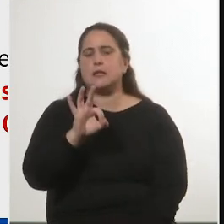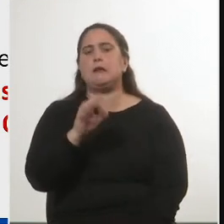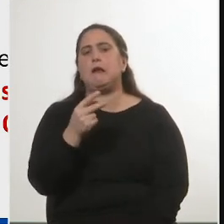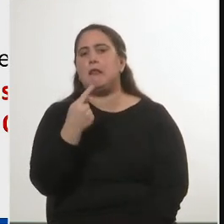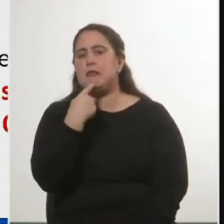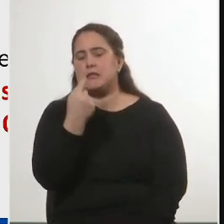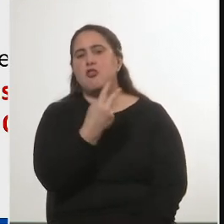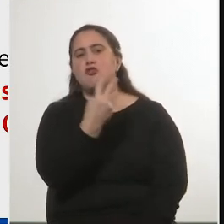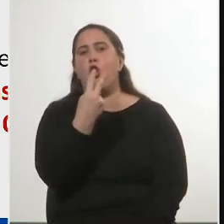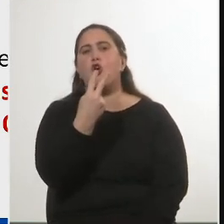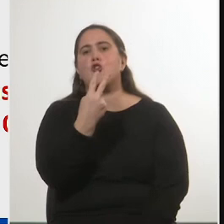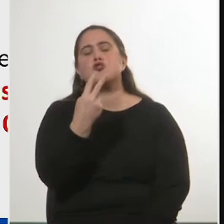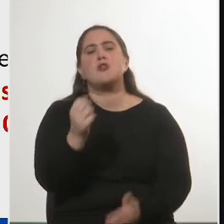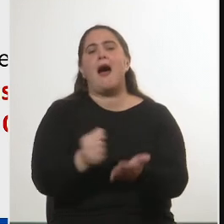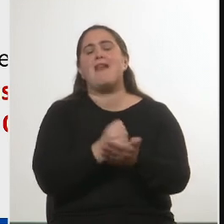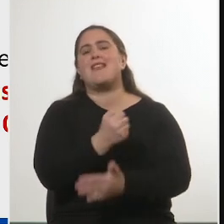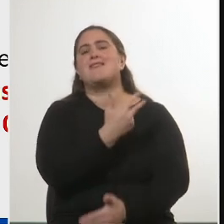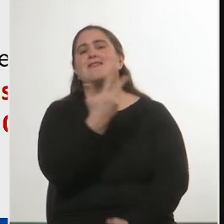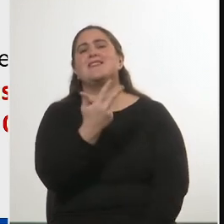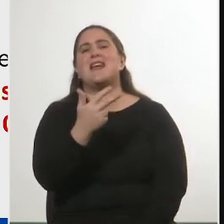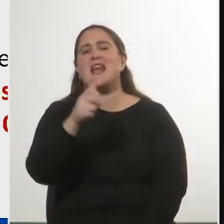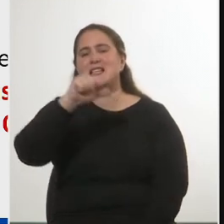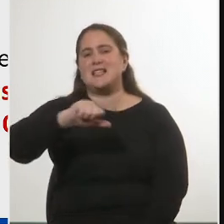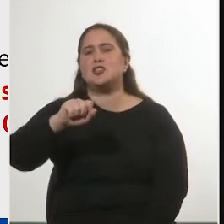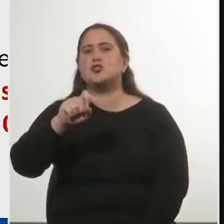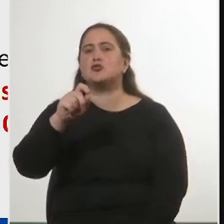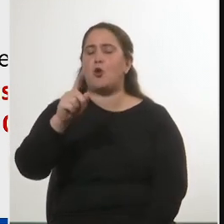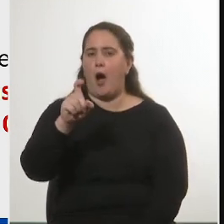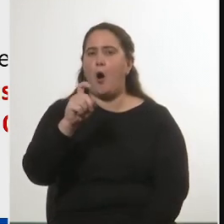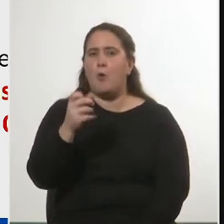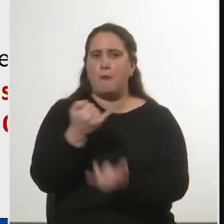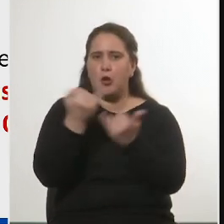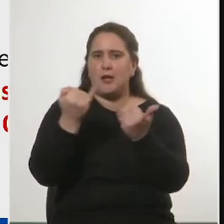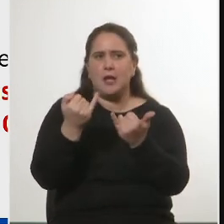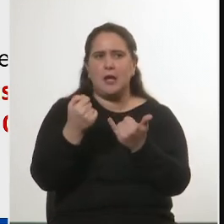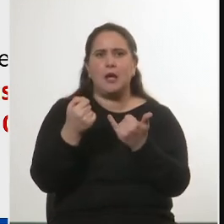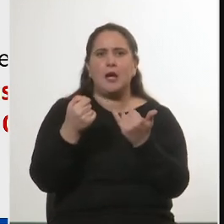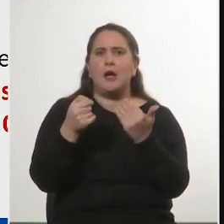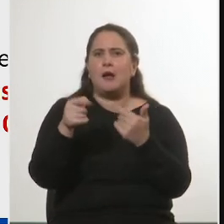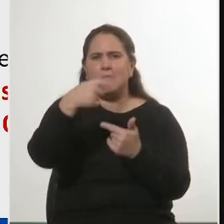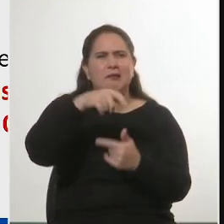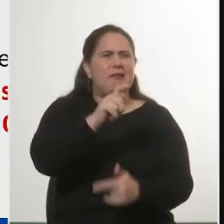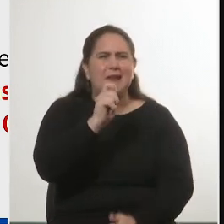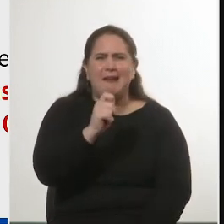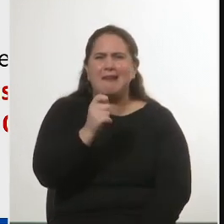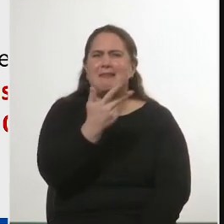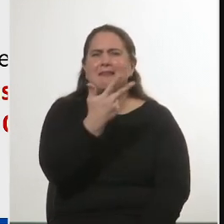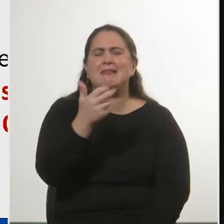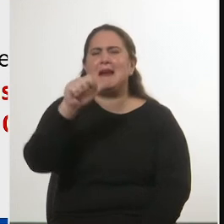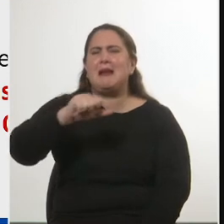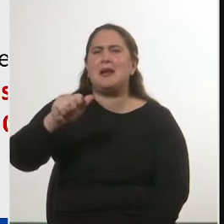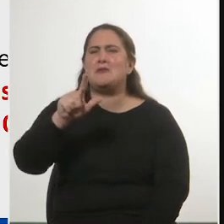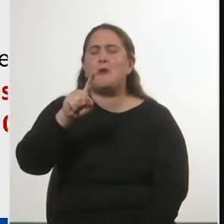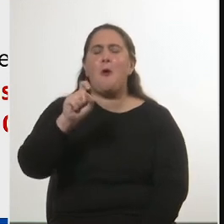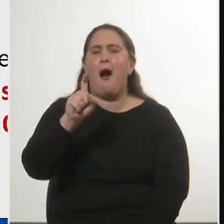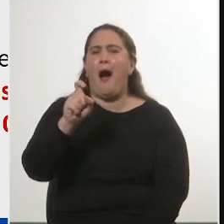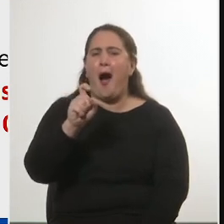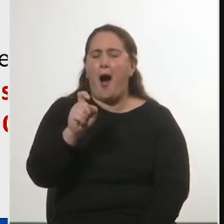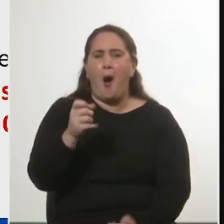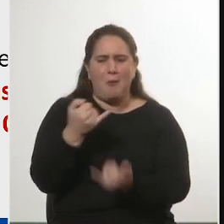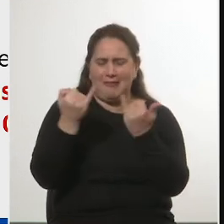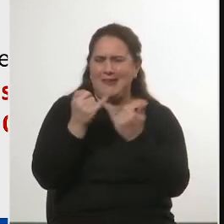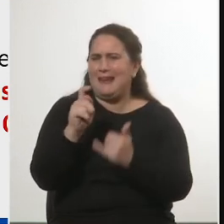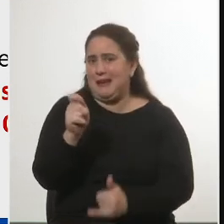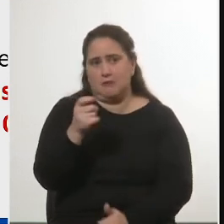es de consumir 2 a 3 litros días de agua, yo pregunto acá quién consume 3 litros de agua por día y probablemente